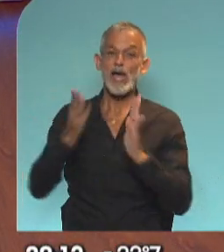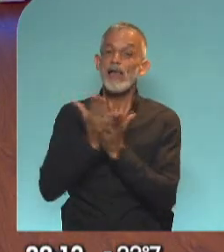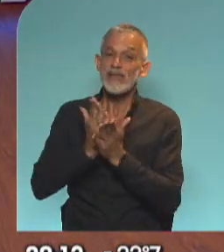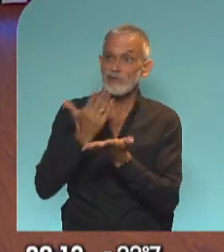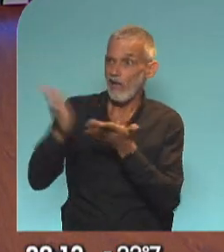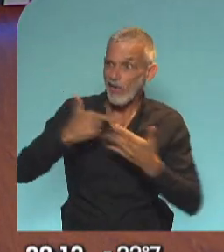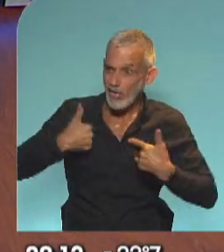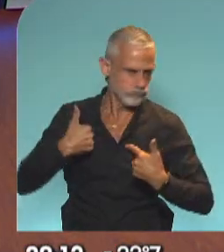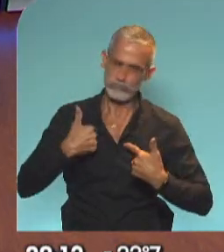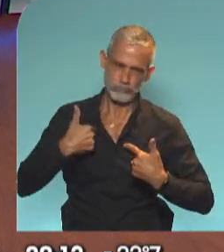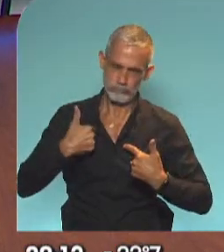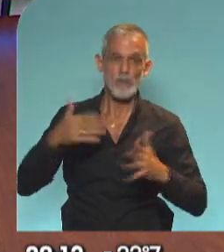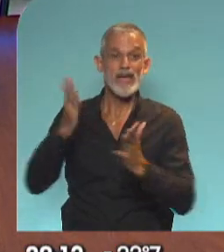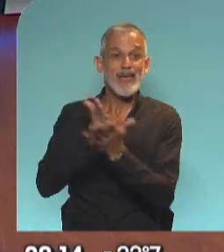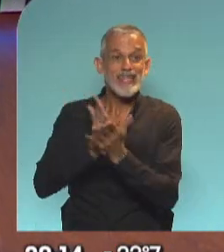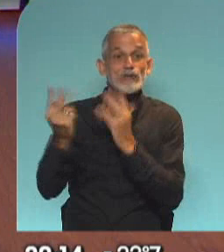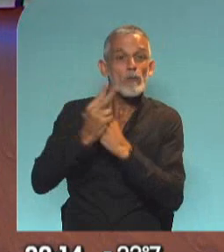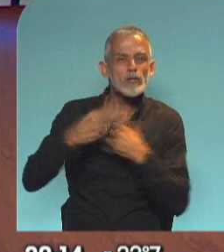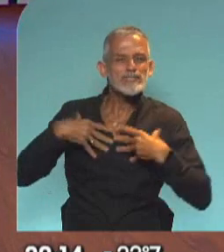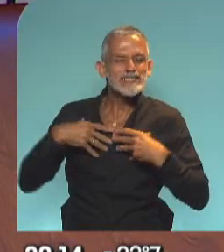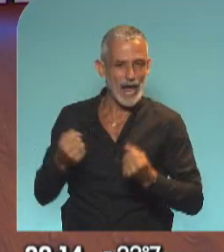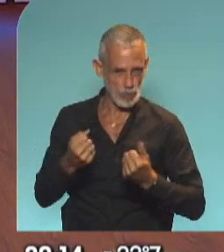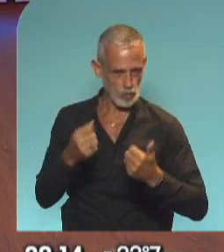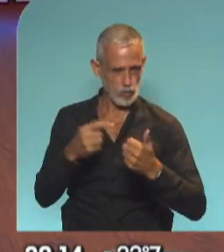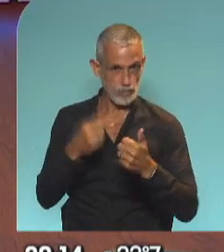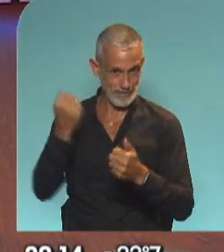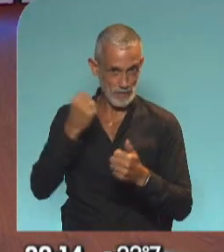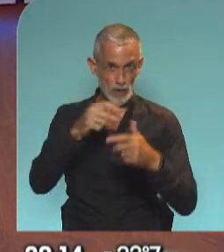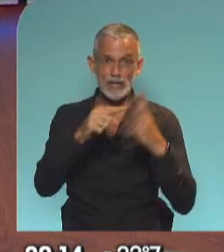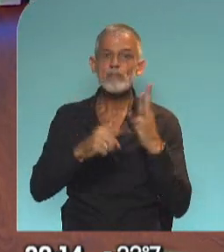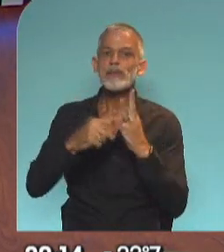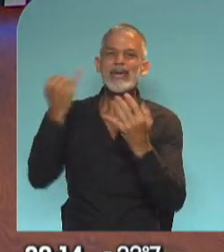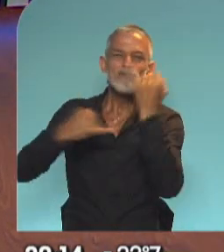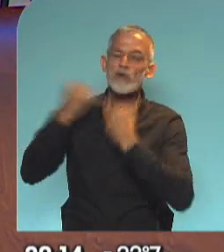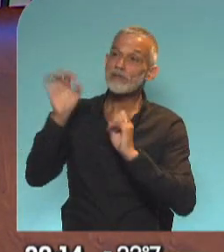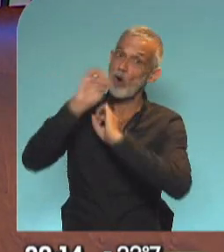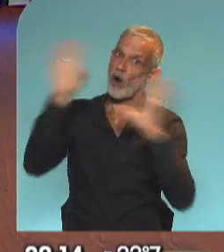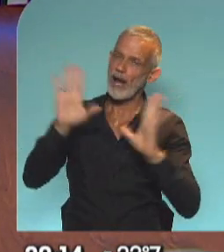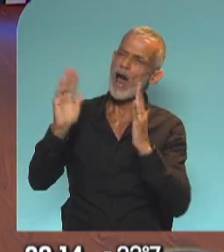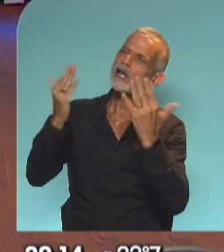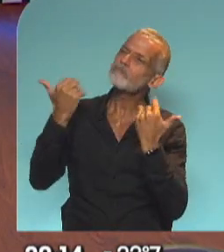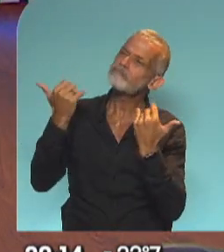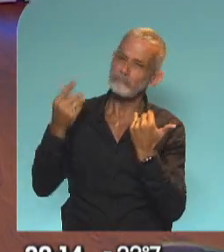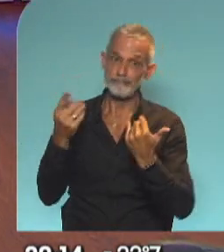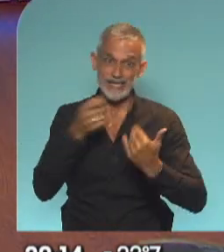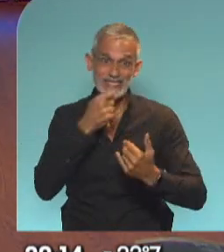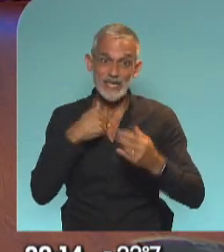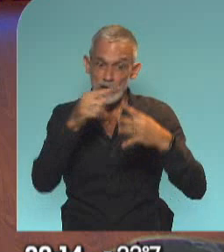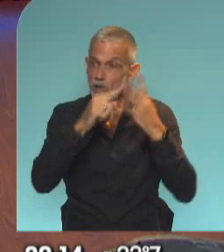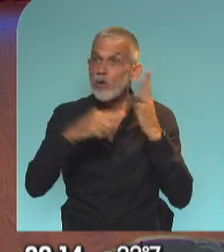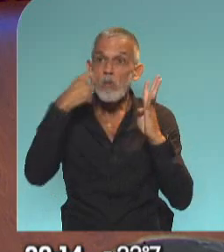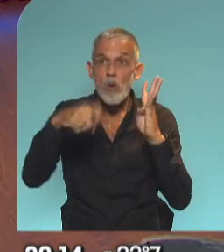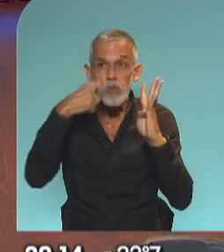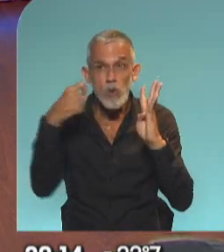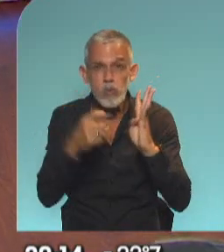no te discriminen, derecho a la protección de la salud, y esto es fundamental, información clara y precisa. Y si alguno de todos estos